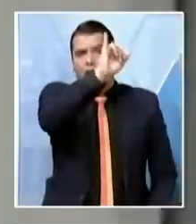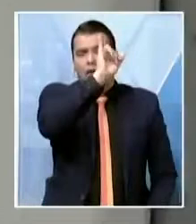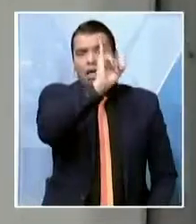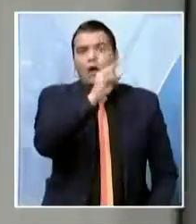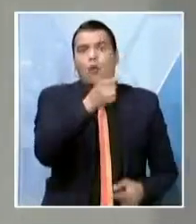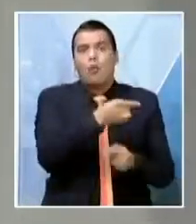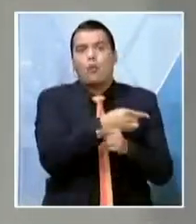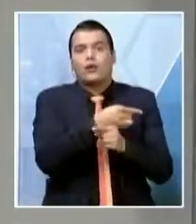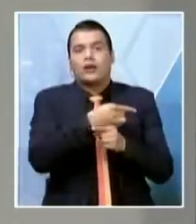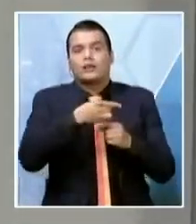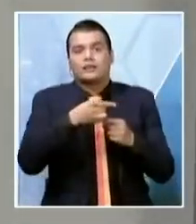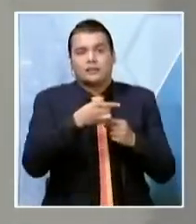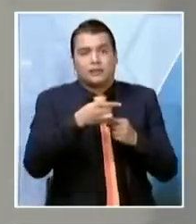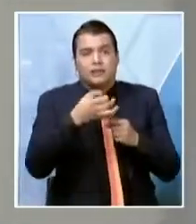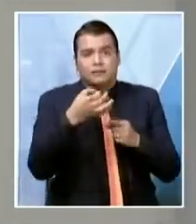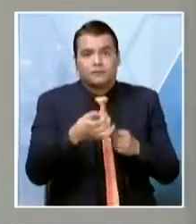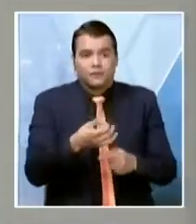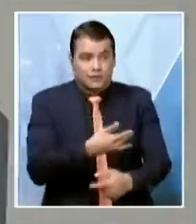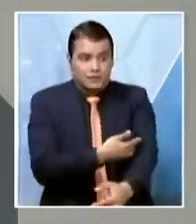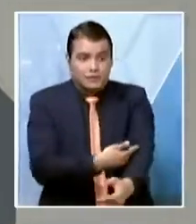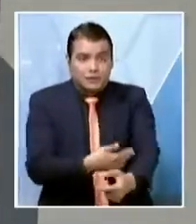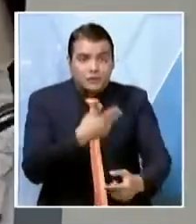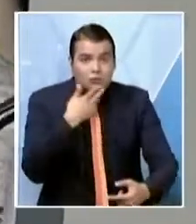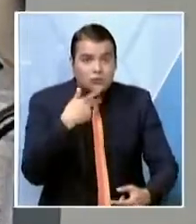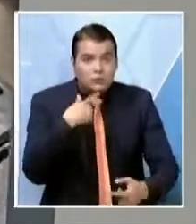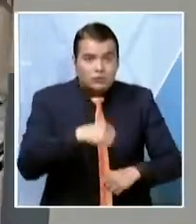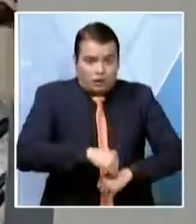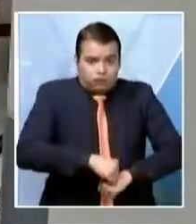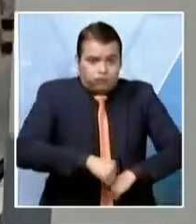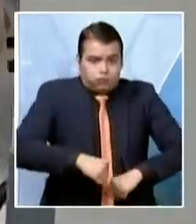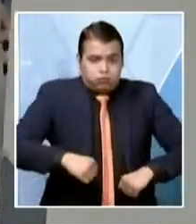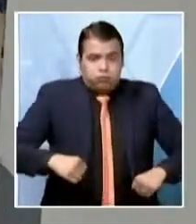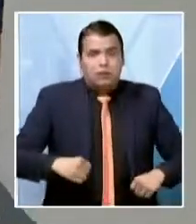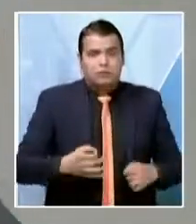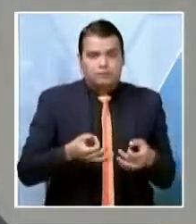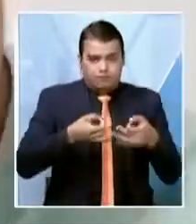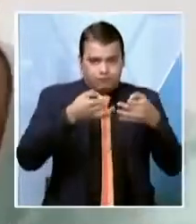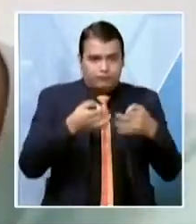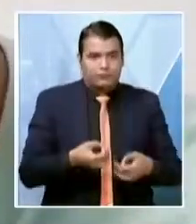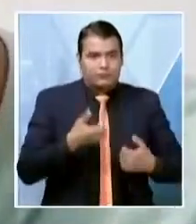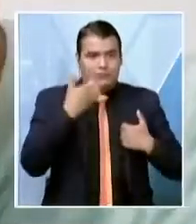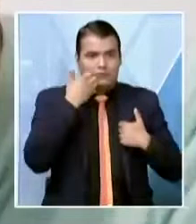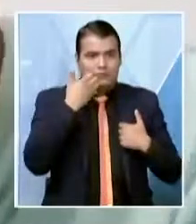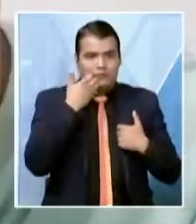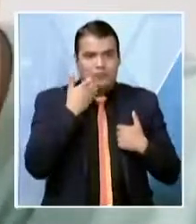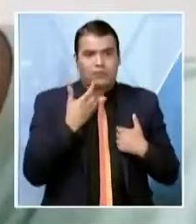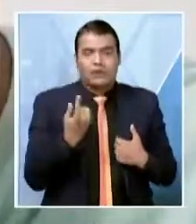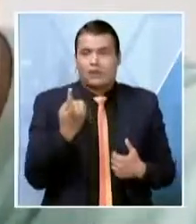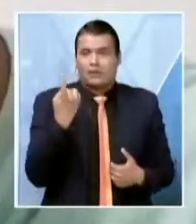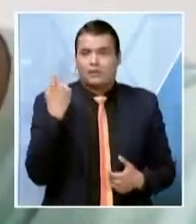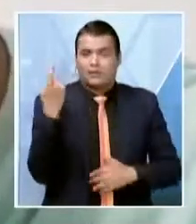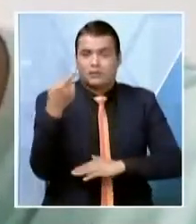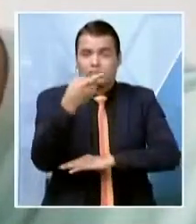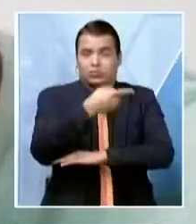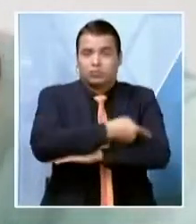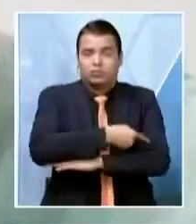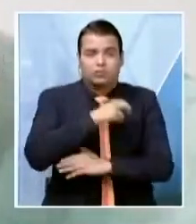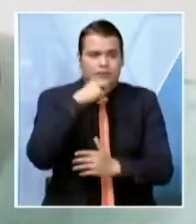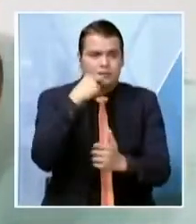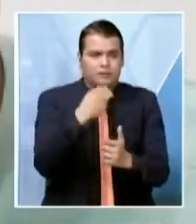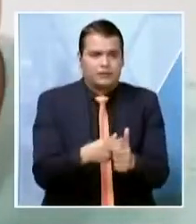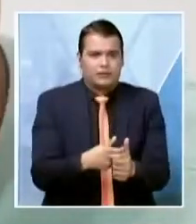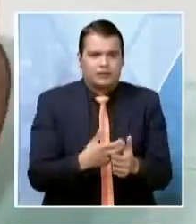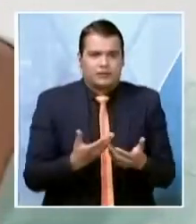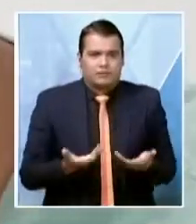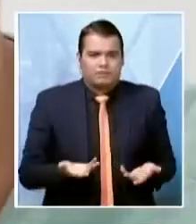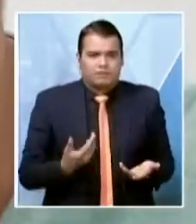diabetes y la obesidad se sumaron a su diagnóstico. Ayer pasé un día pésimo porque en esta